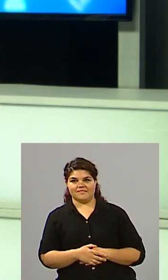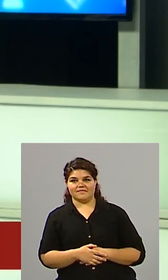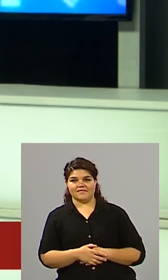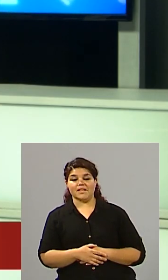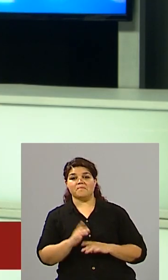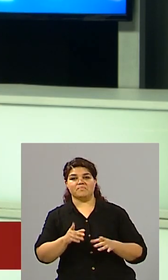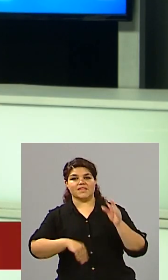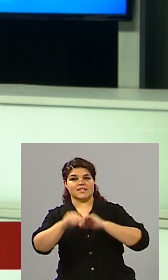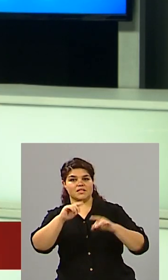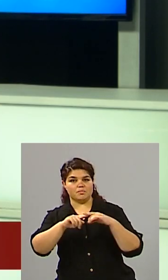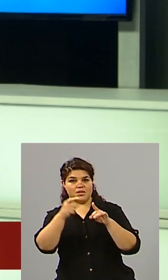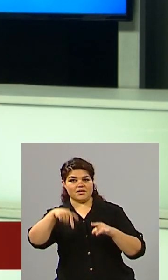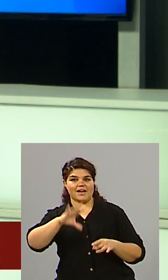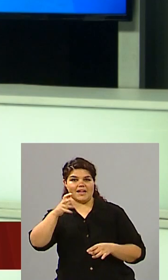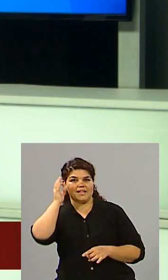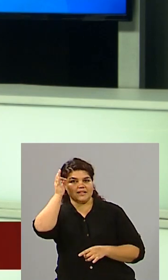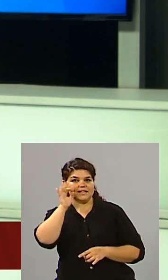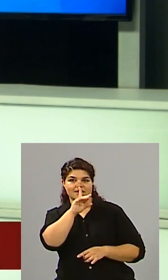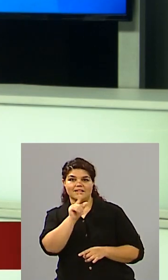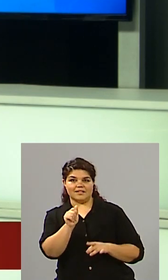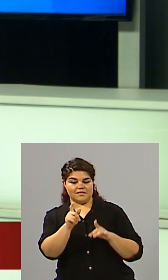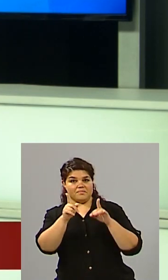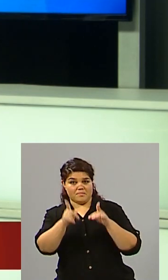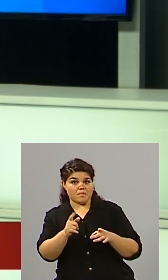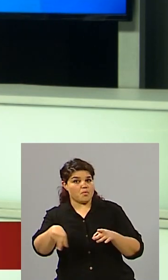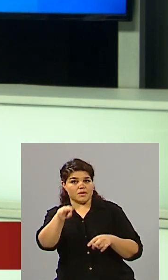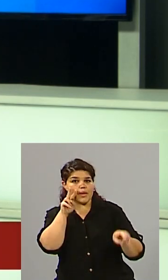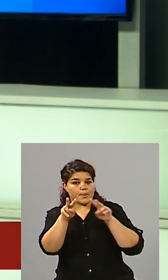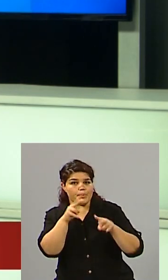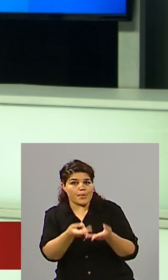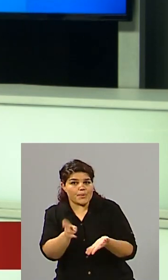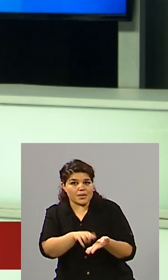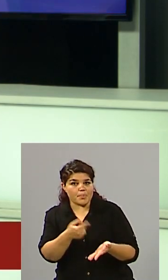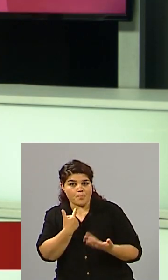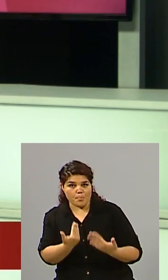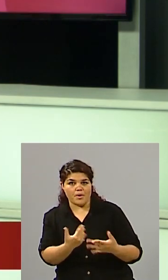Esto es Chat Político, estamos en el 30 de la TDA. Recuerden, si quieren volver a ver el programa,